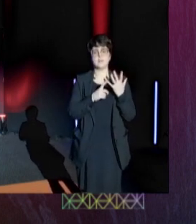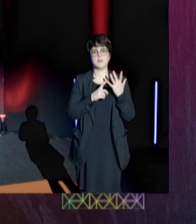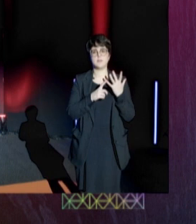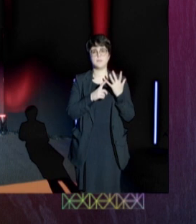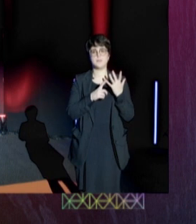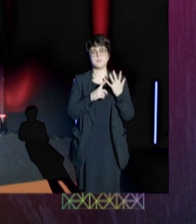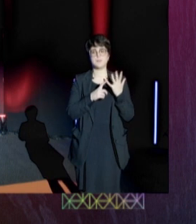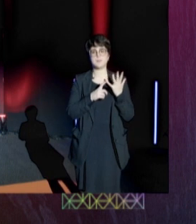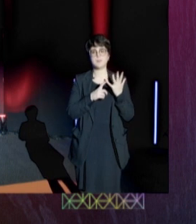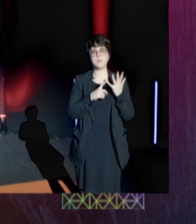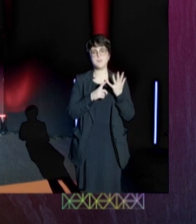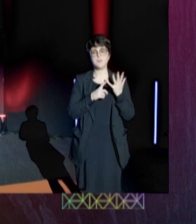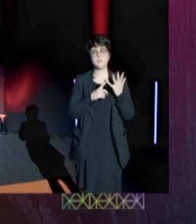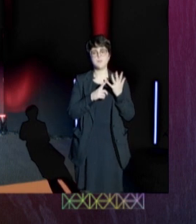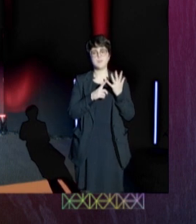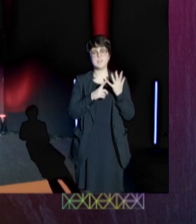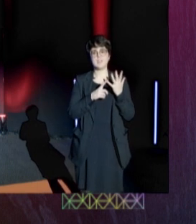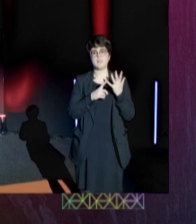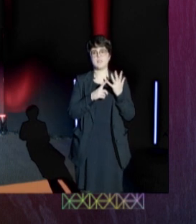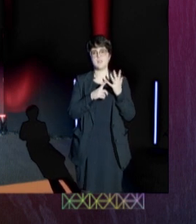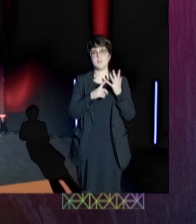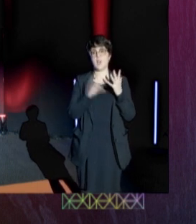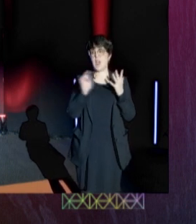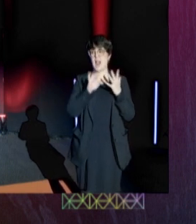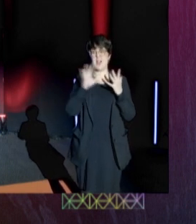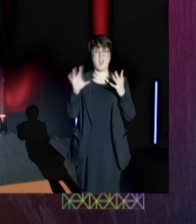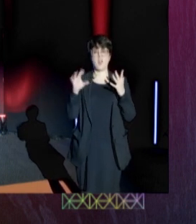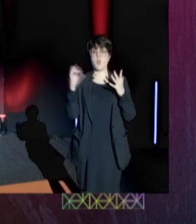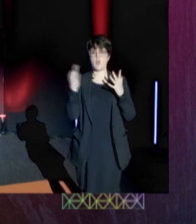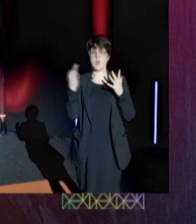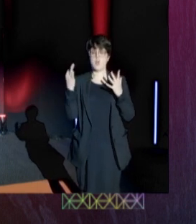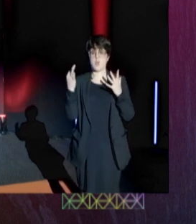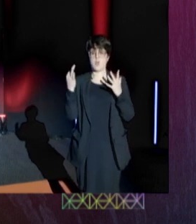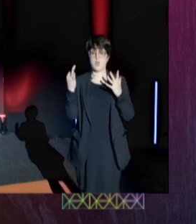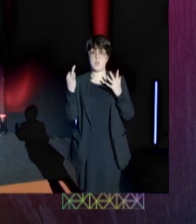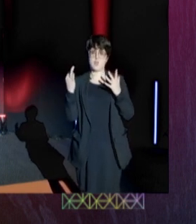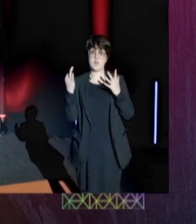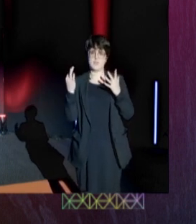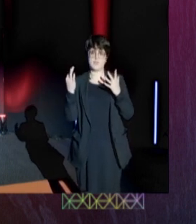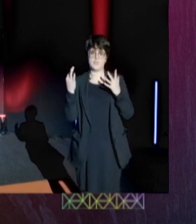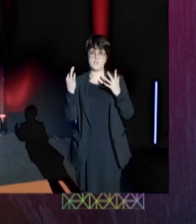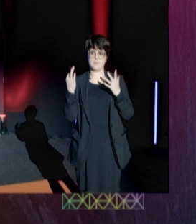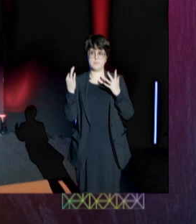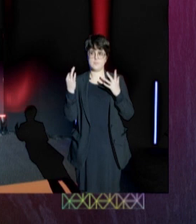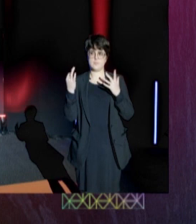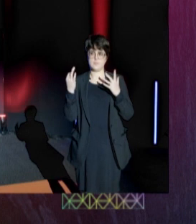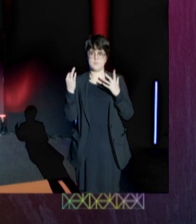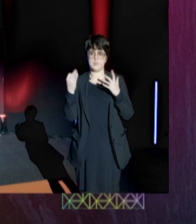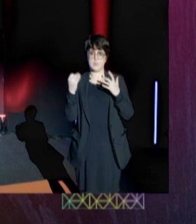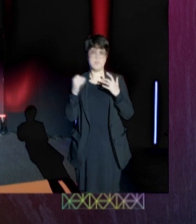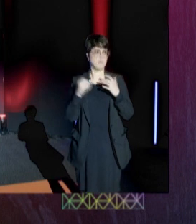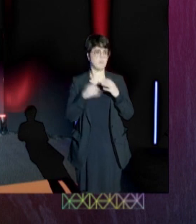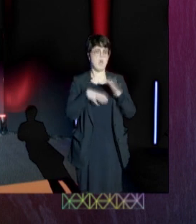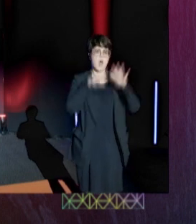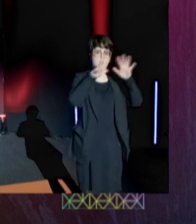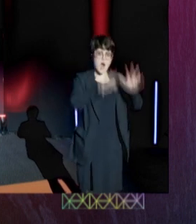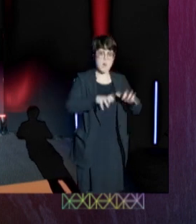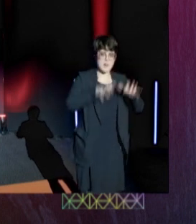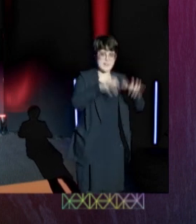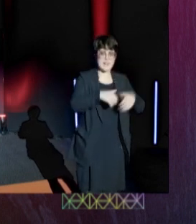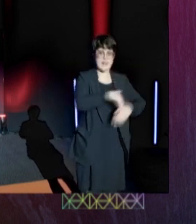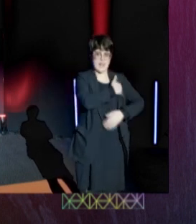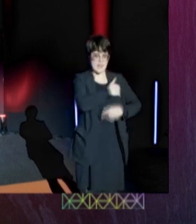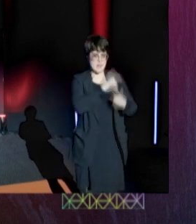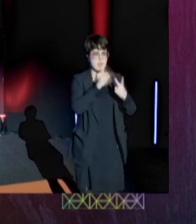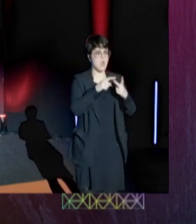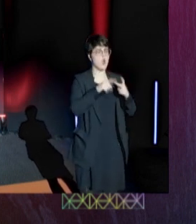quinta es claramente el bajar todos estos desarrollos académicos todas estas investigaciones